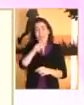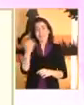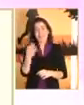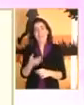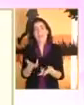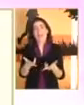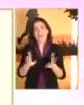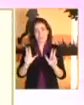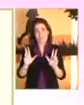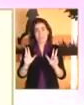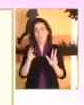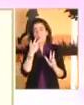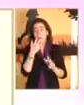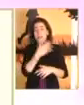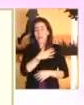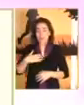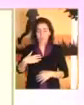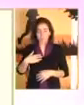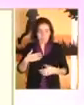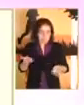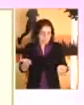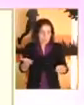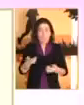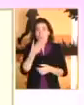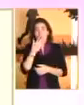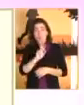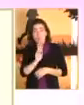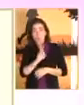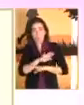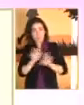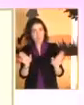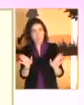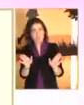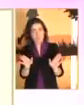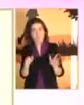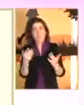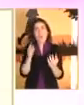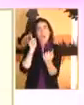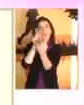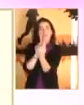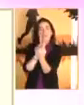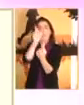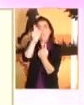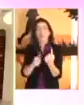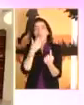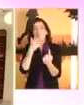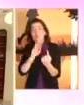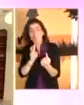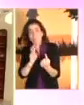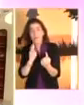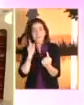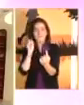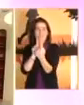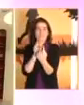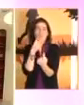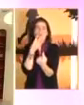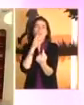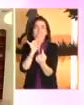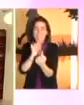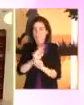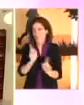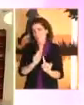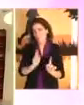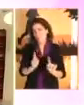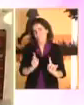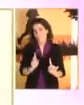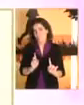dices. Es decir, que si quiero fumar, fume, si no quiero, no. Que, pero no que delante sea. De mí o delante de un fumador. No, delante tuya yo no, porque tampoco fumo. Pero